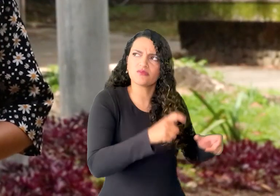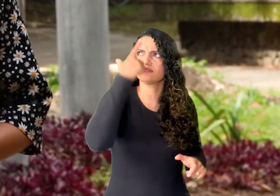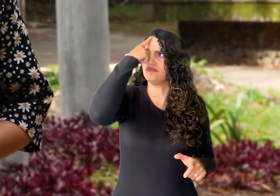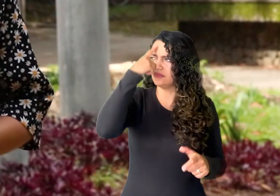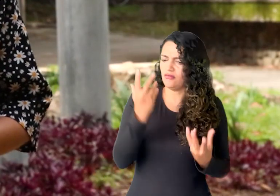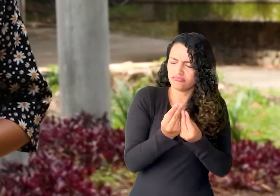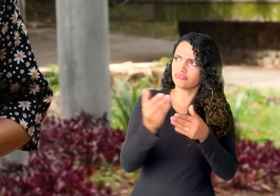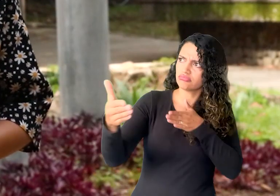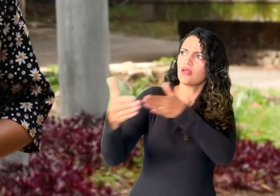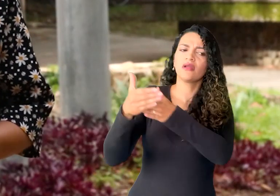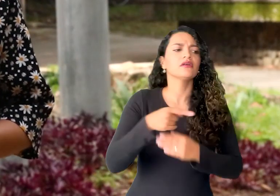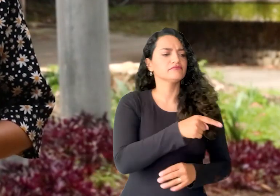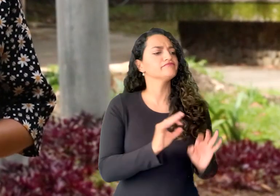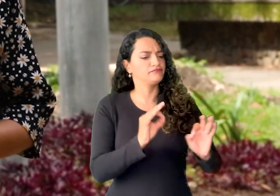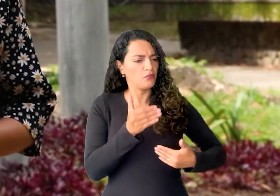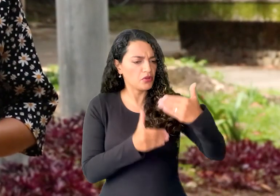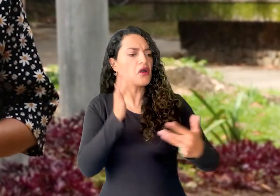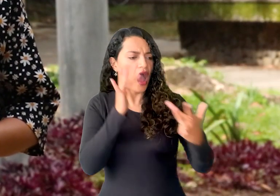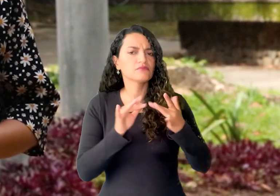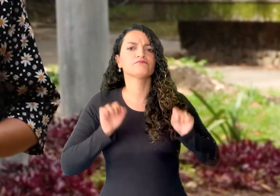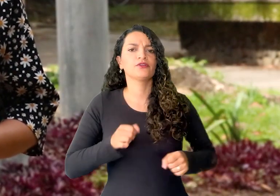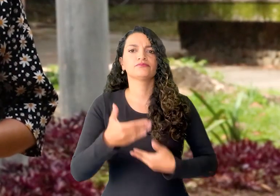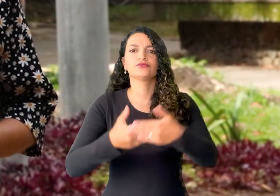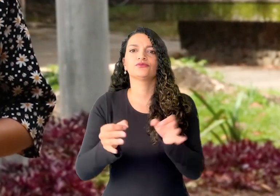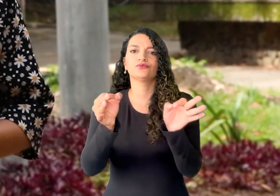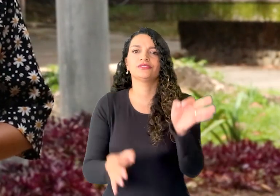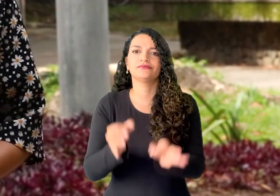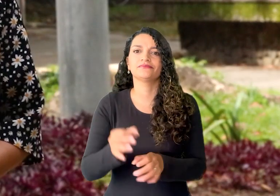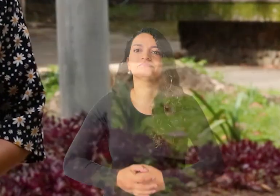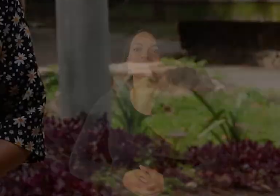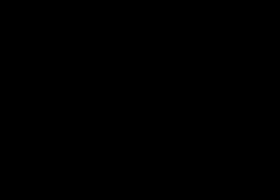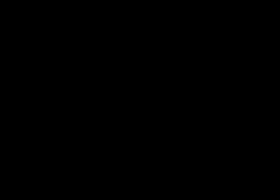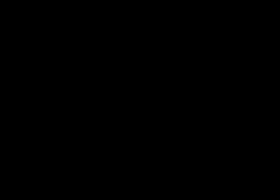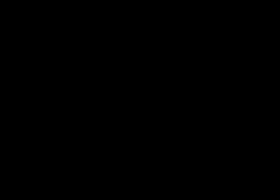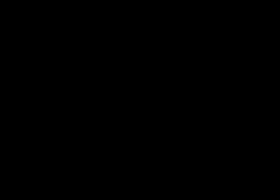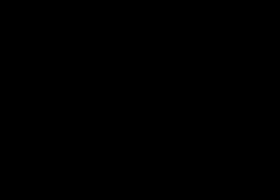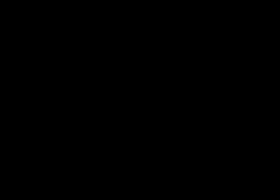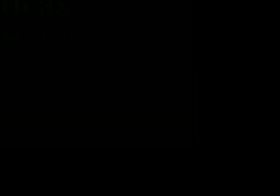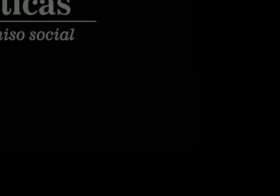279/2024, en la cual consideraron que sí era procedente la acción de grupo de las víctimas.